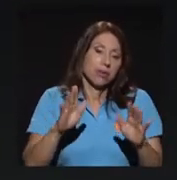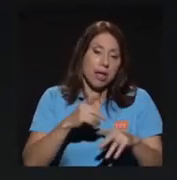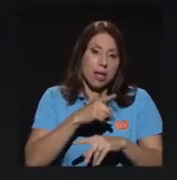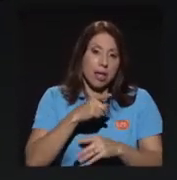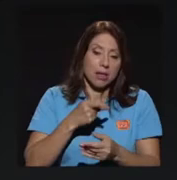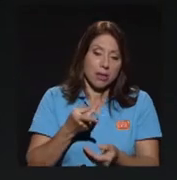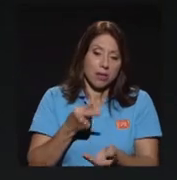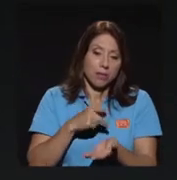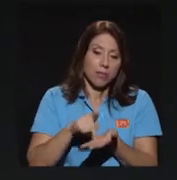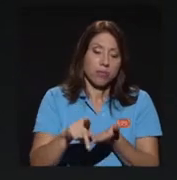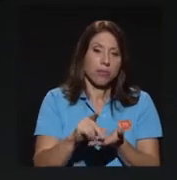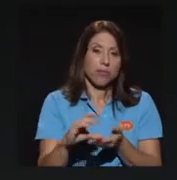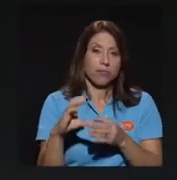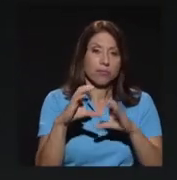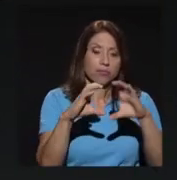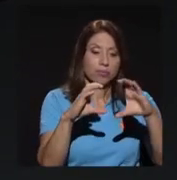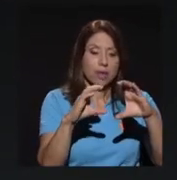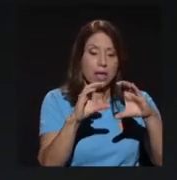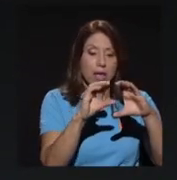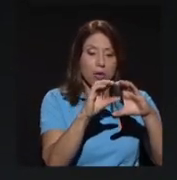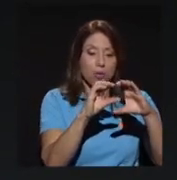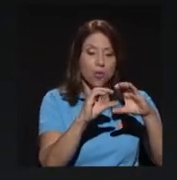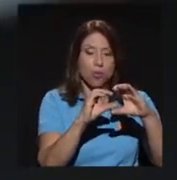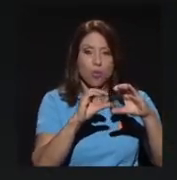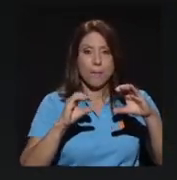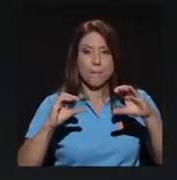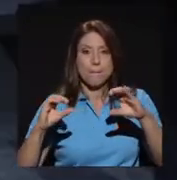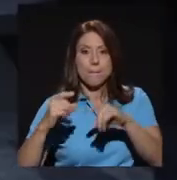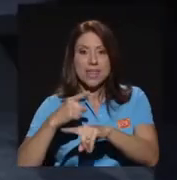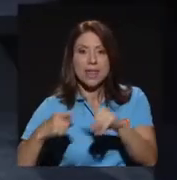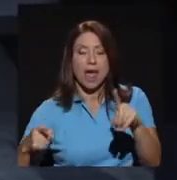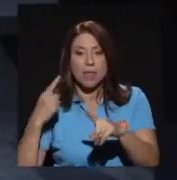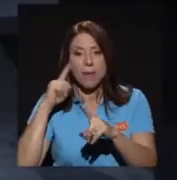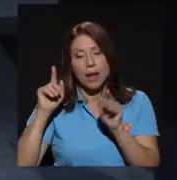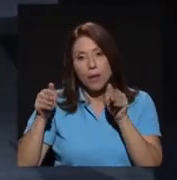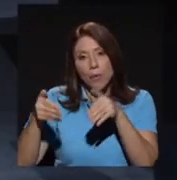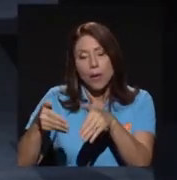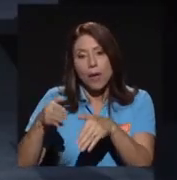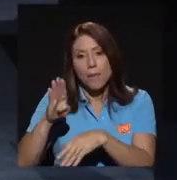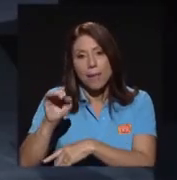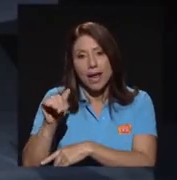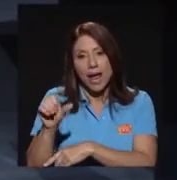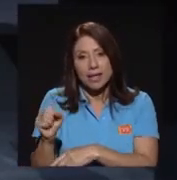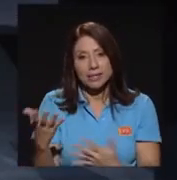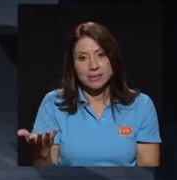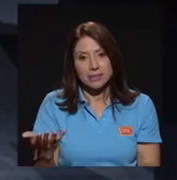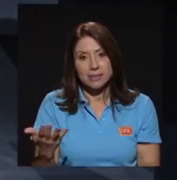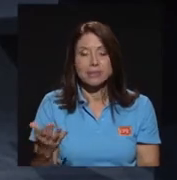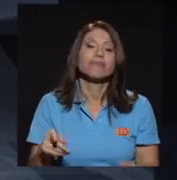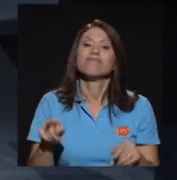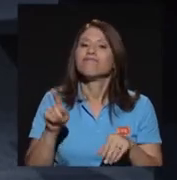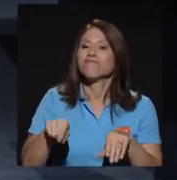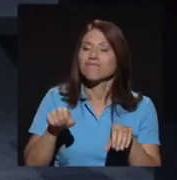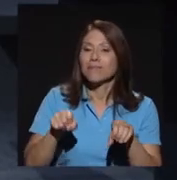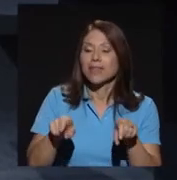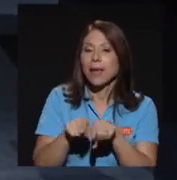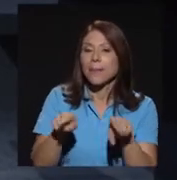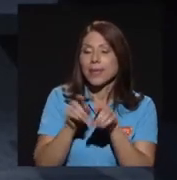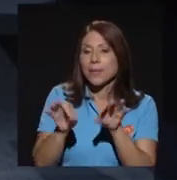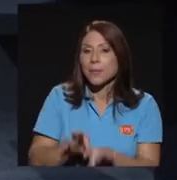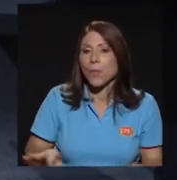de un rector que dedicar eso a becas si le ha recordado que importante cuando ahora se hizo la